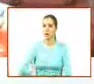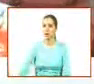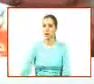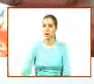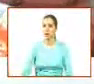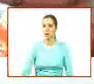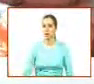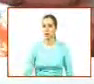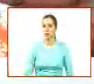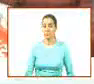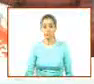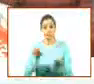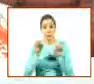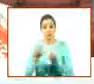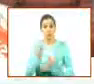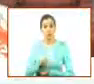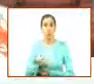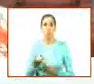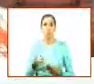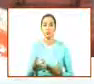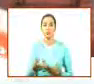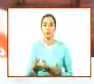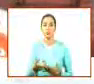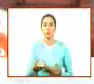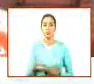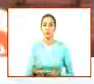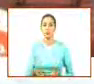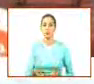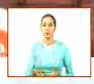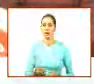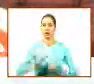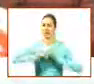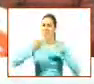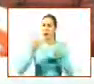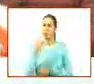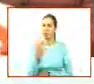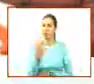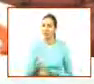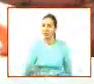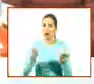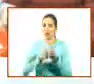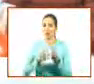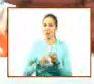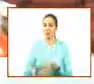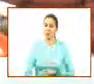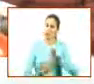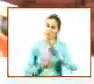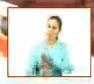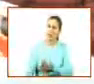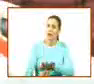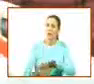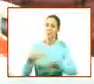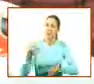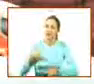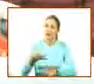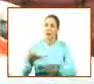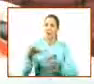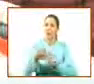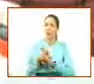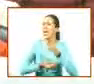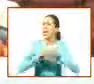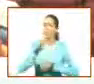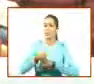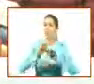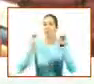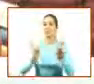que, además, que hay que precisar bien esos valores y desenmascarar el uso que el capitalismo intenta hacerlos